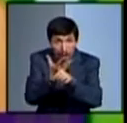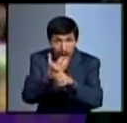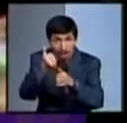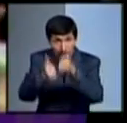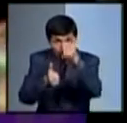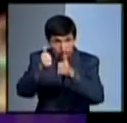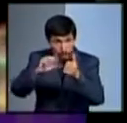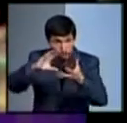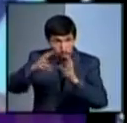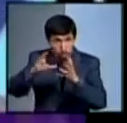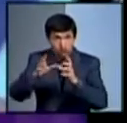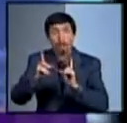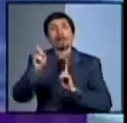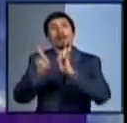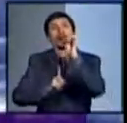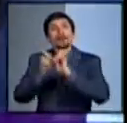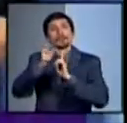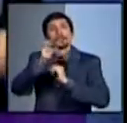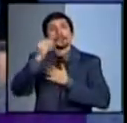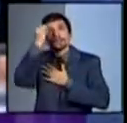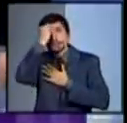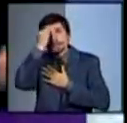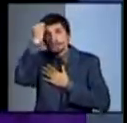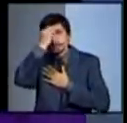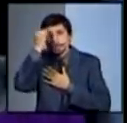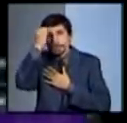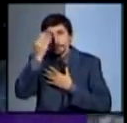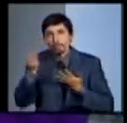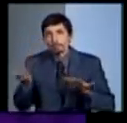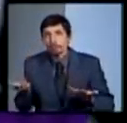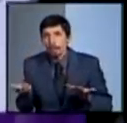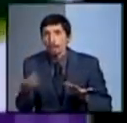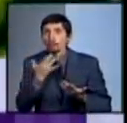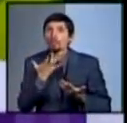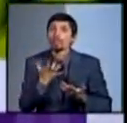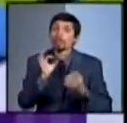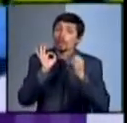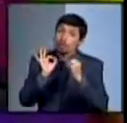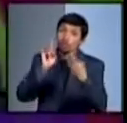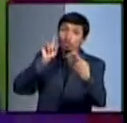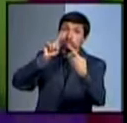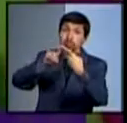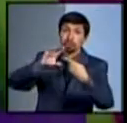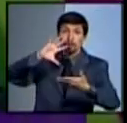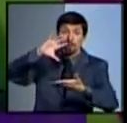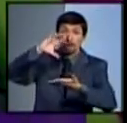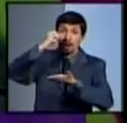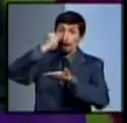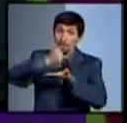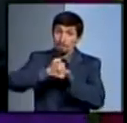el Mundial, muchos se preocuparon porque justamente nos tocará enfrentar al campeón